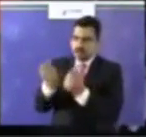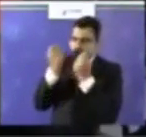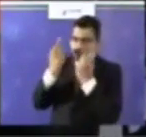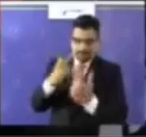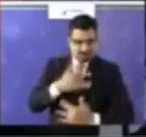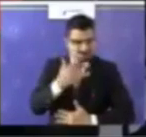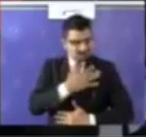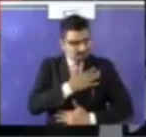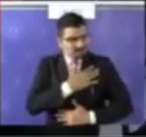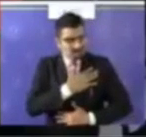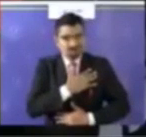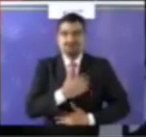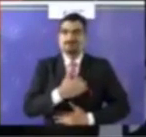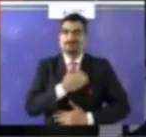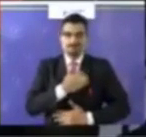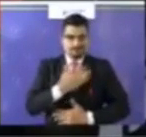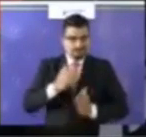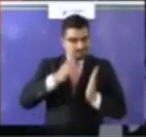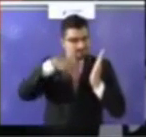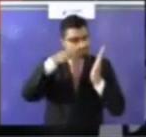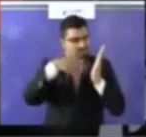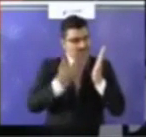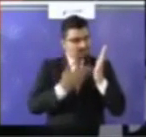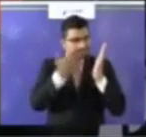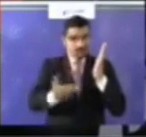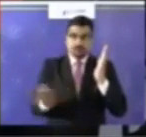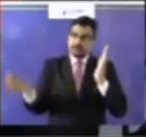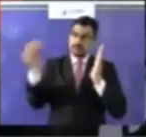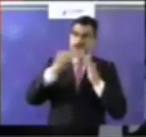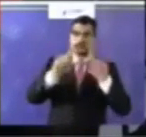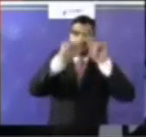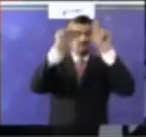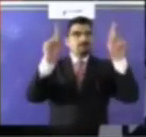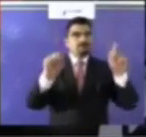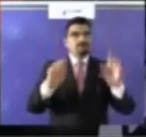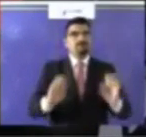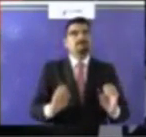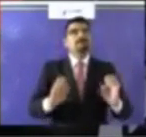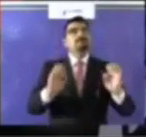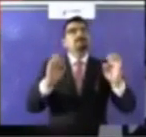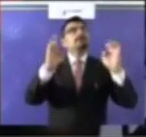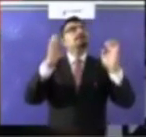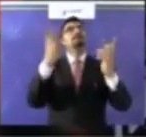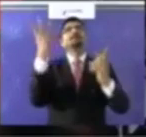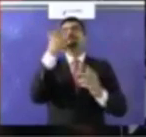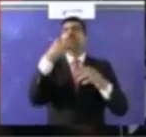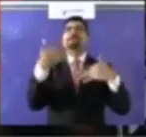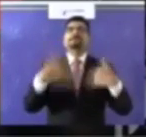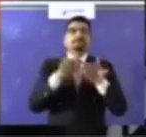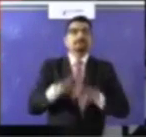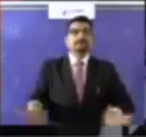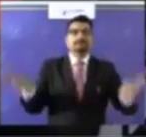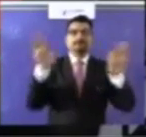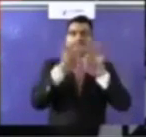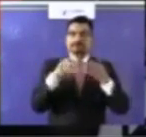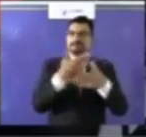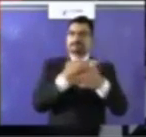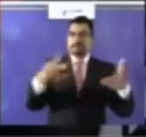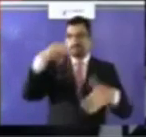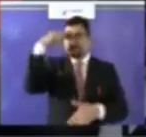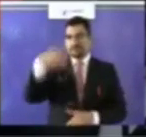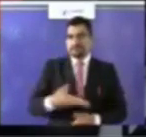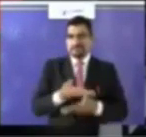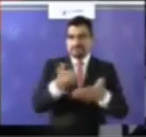honor que una obra mía se coloque en este sitio tan importante para el país.